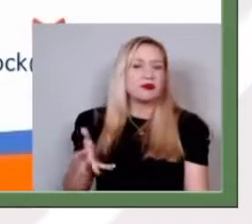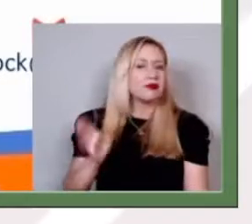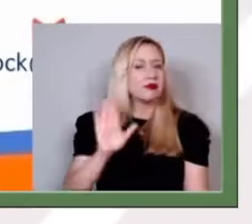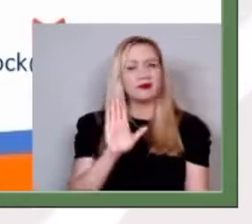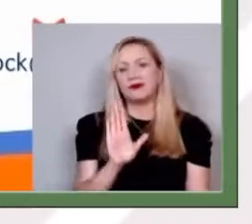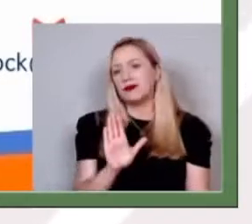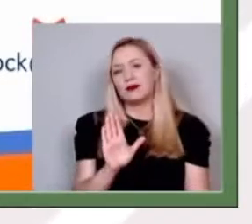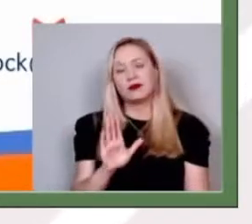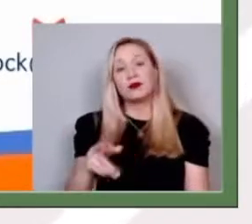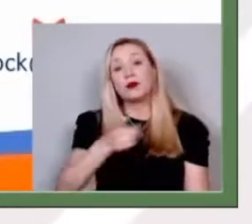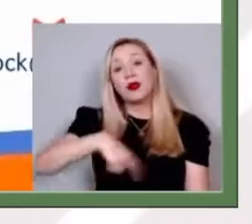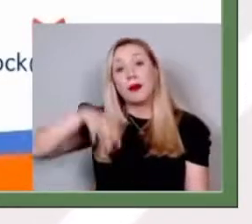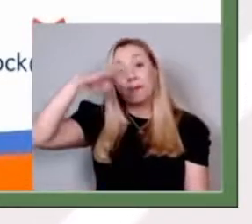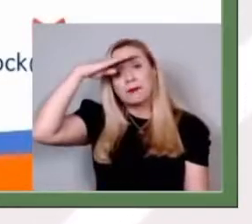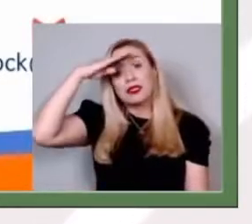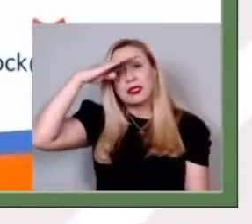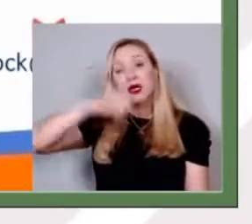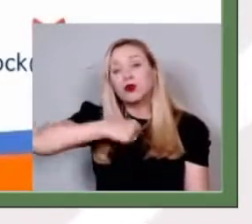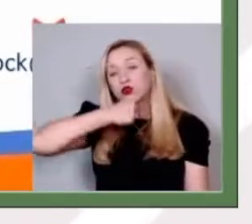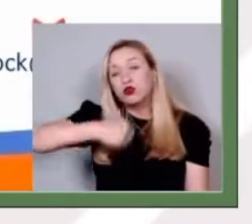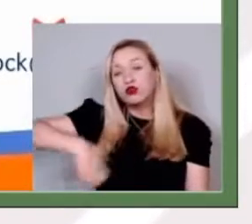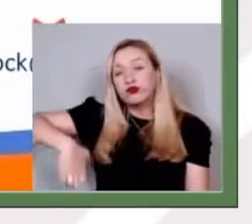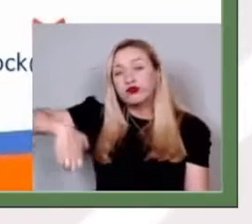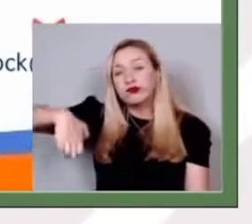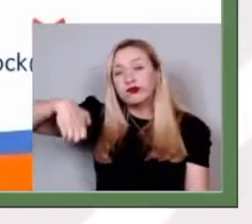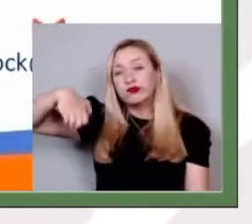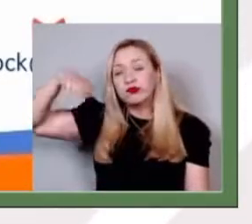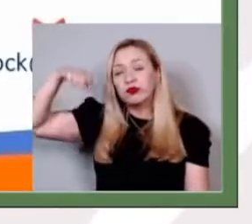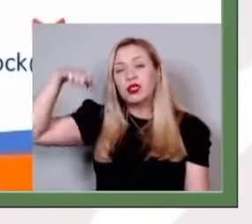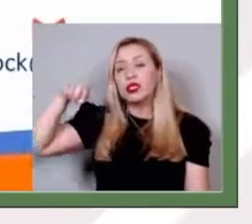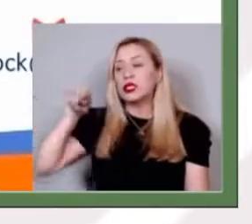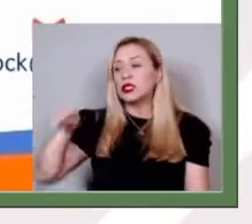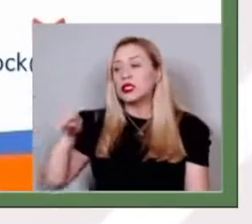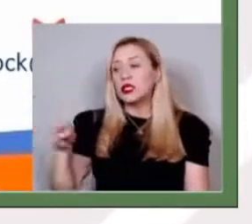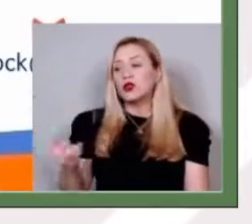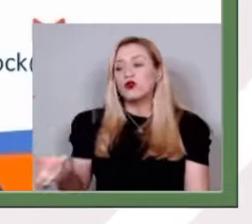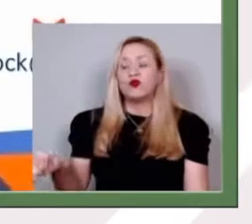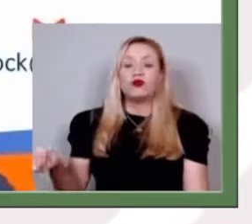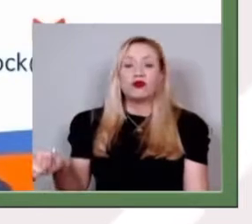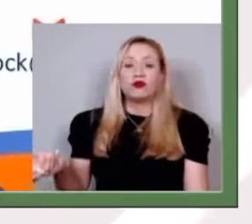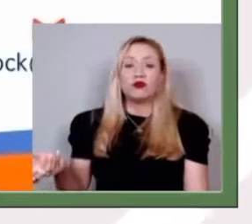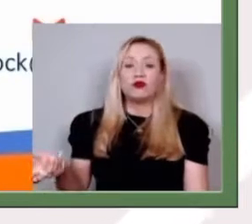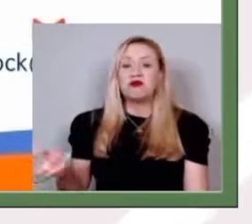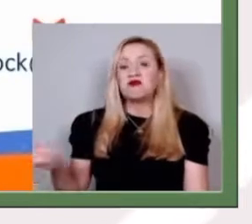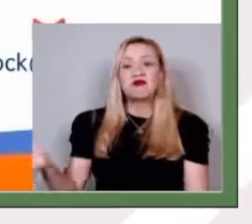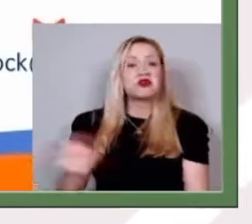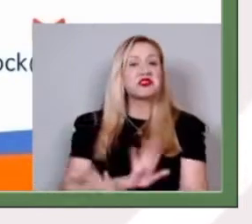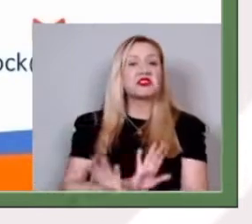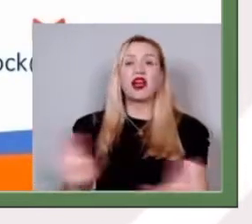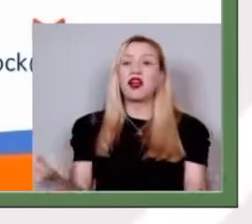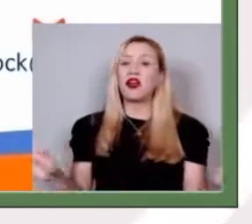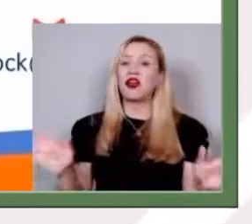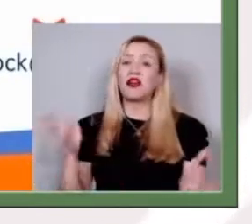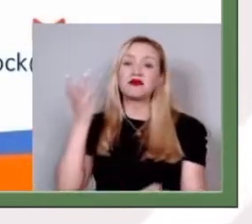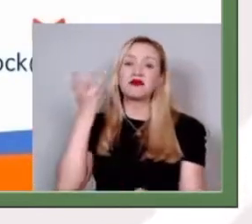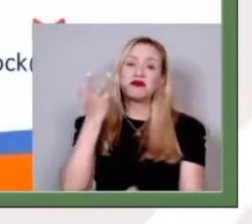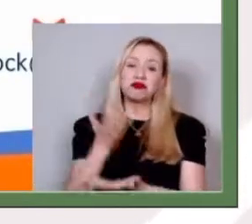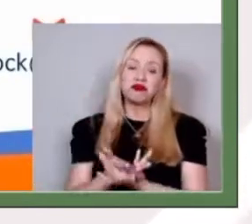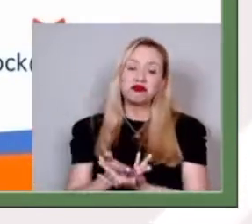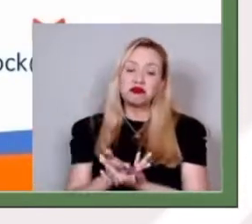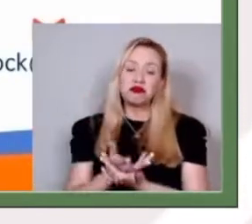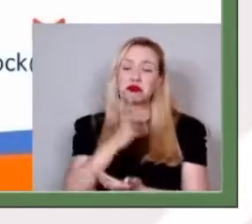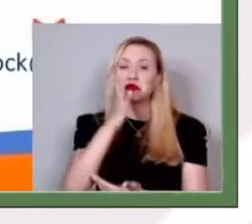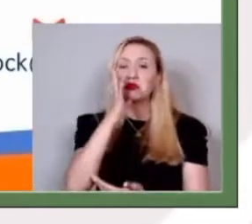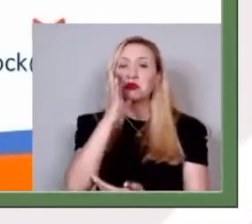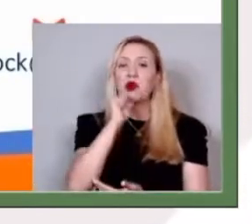se piensa que la vejez es una etapa de improductividad, de desecho, donde la persona ya